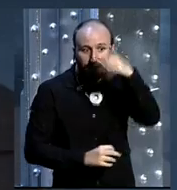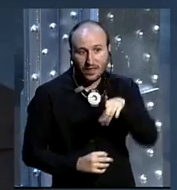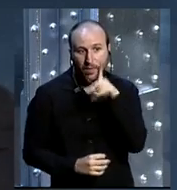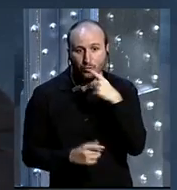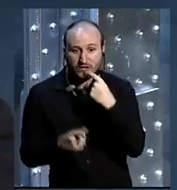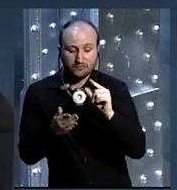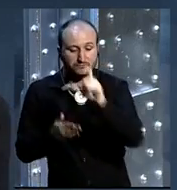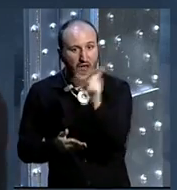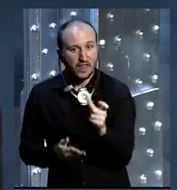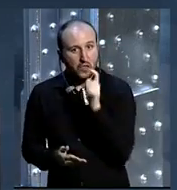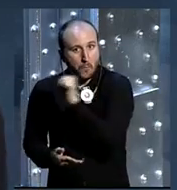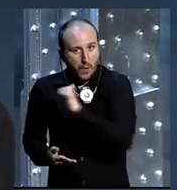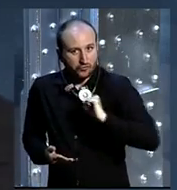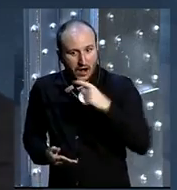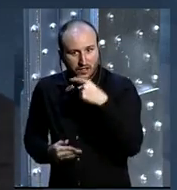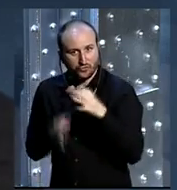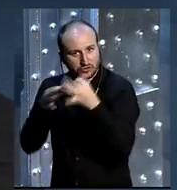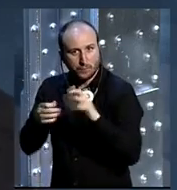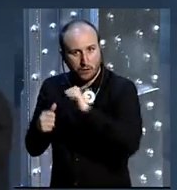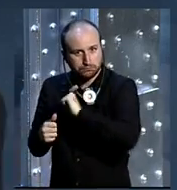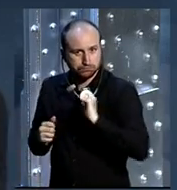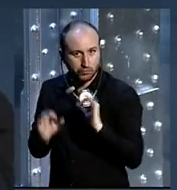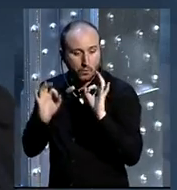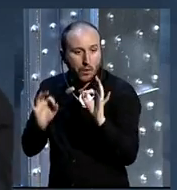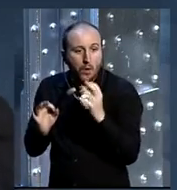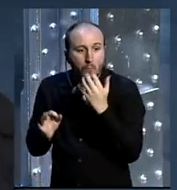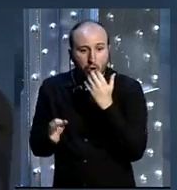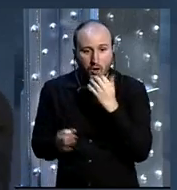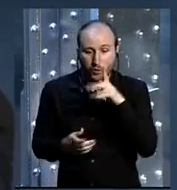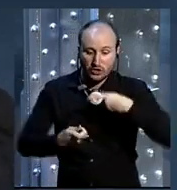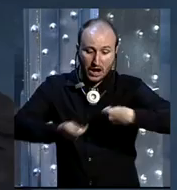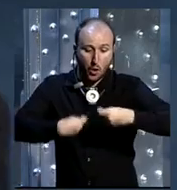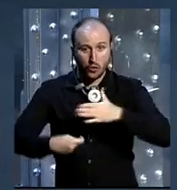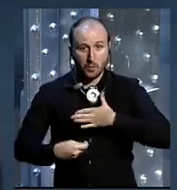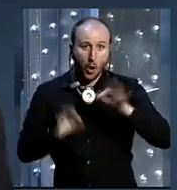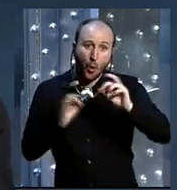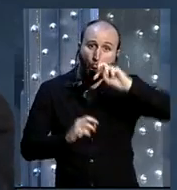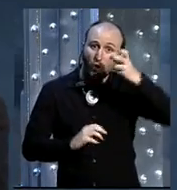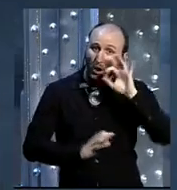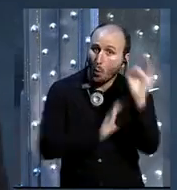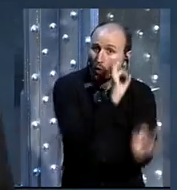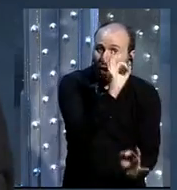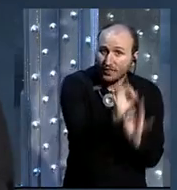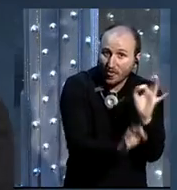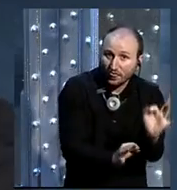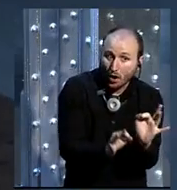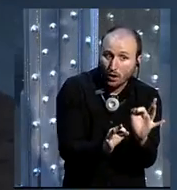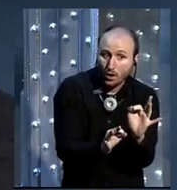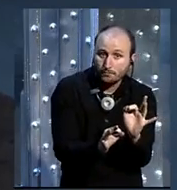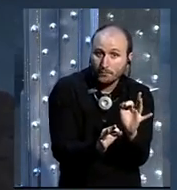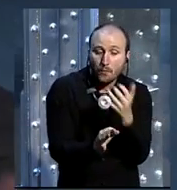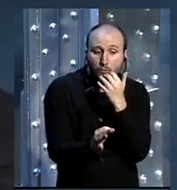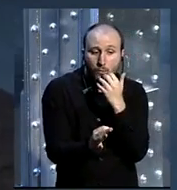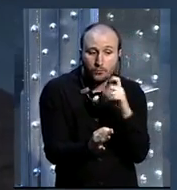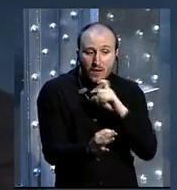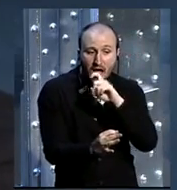datos personales. Por lo tanto, en negocios como el nuestro o de cualquier otra organización, tenemos que decirle a la gente qué es lo que va a suceder cuando